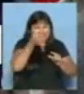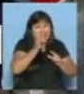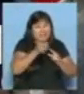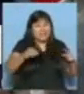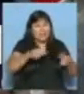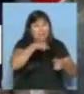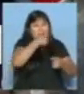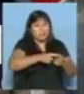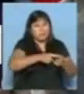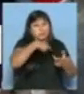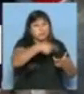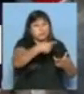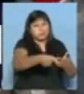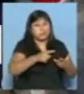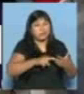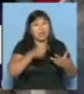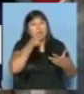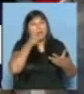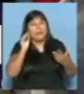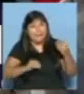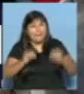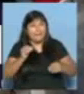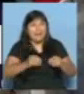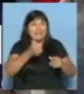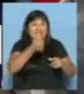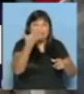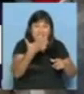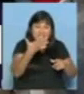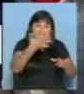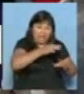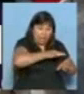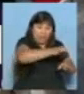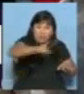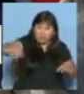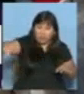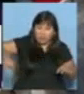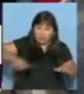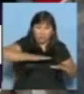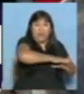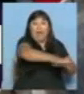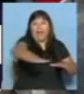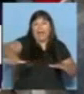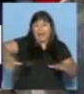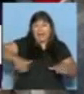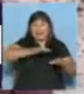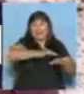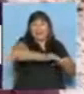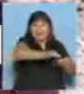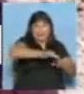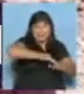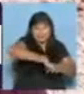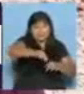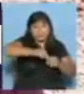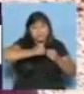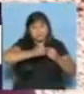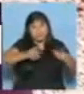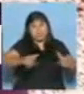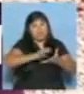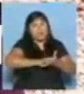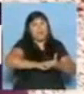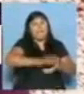que obviamente que incorporar estas 65 hectáreas va a potenciar ese polo y nos va a permitir también ofrecer más volumen a mercados más